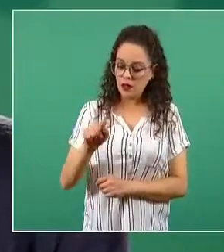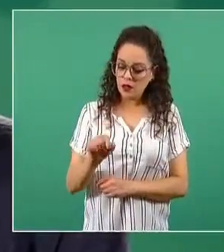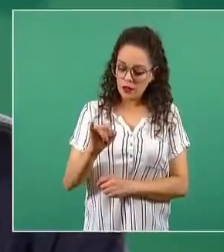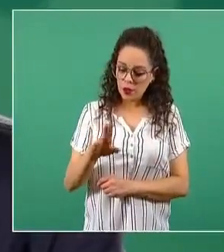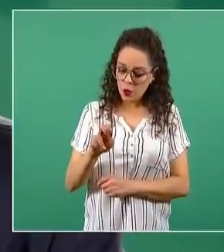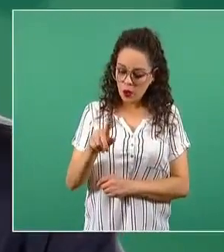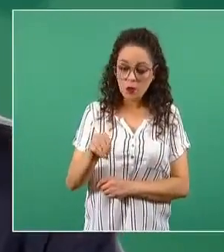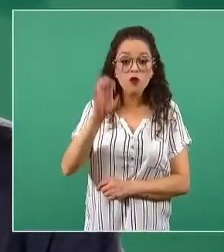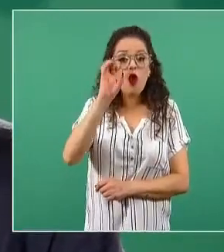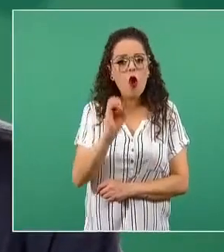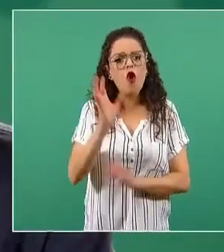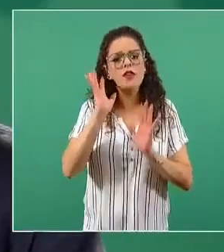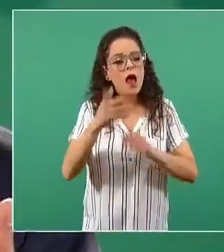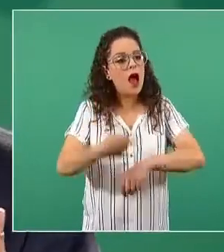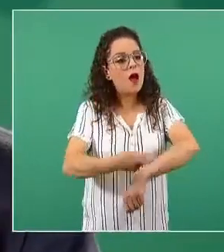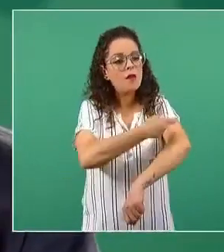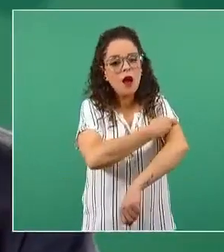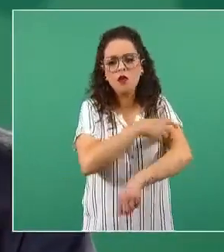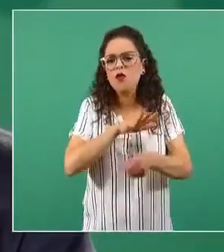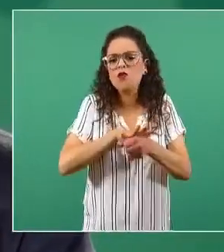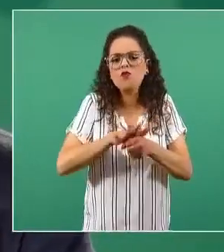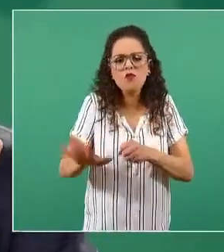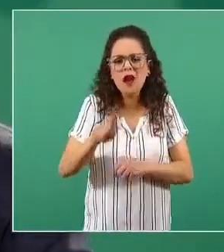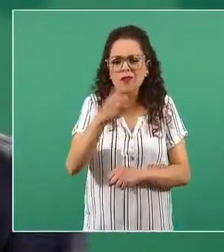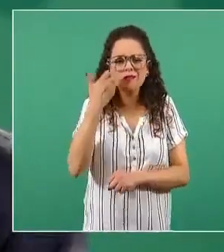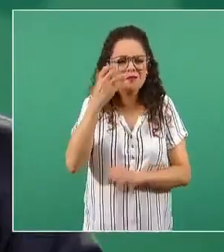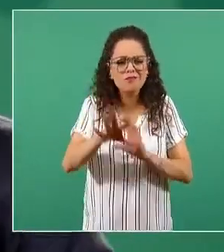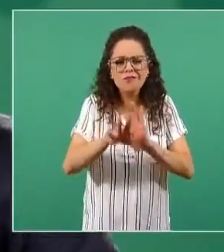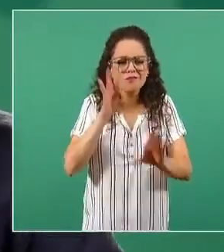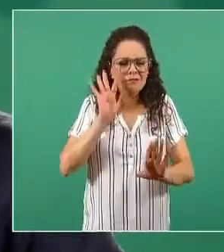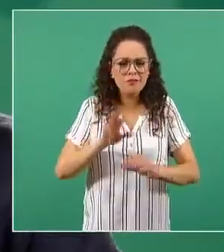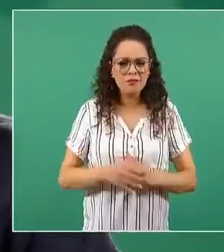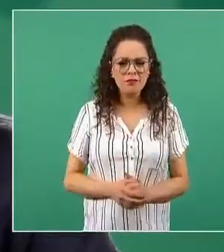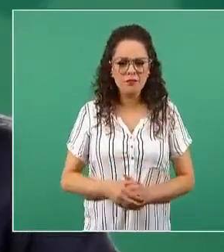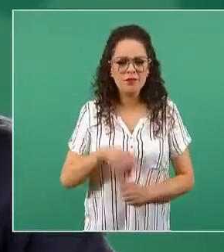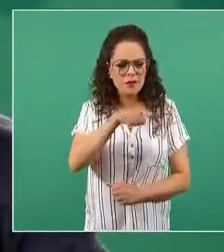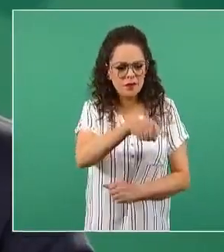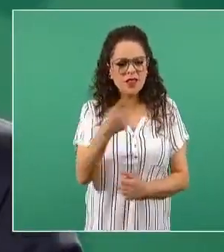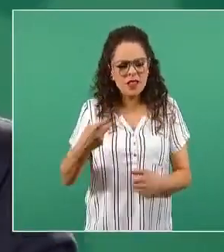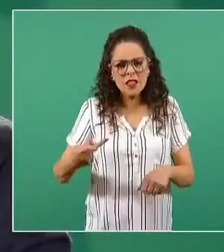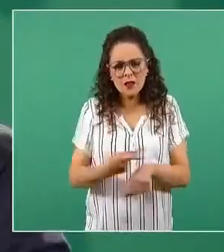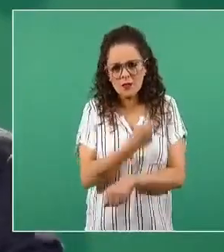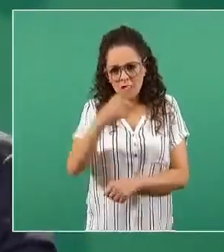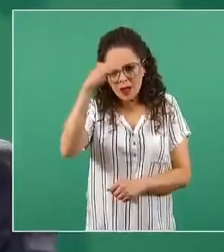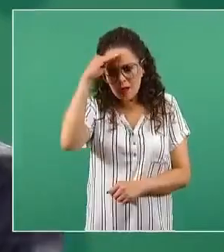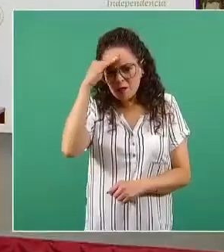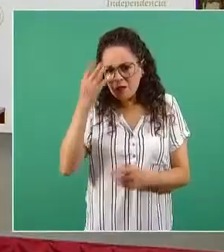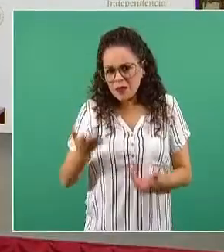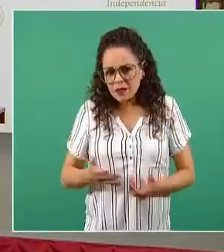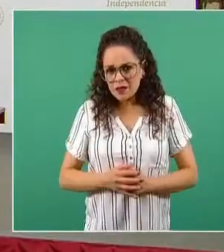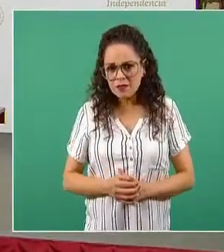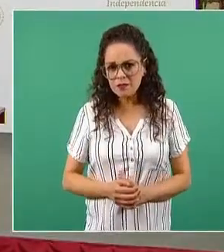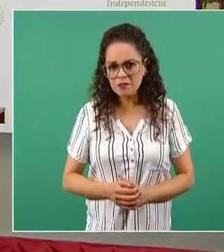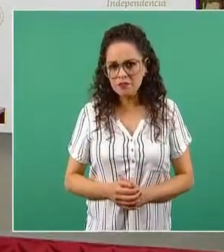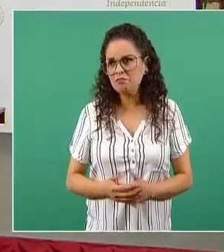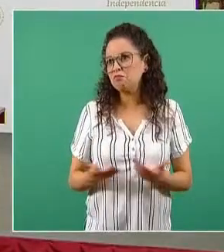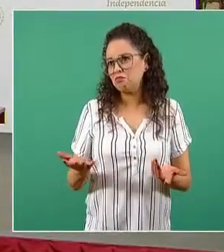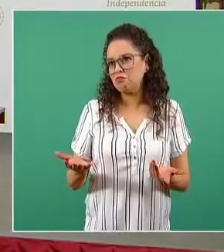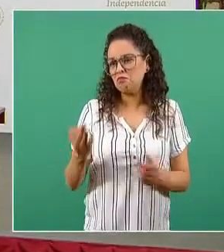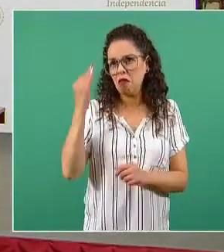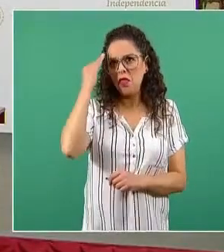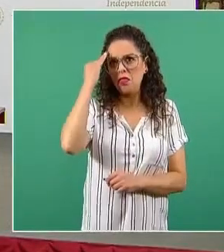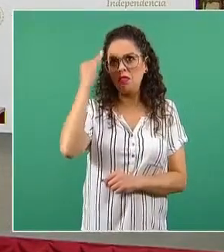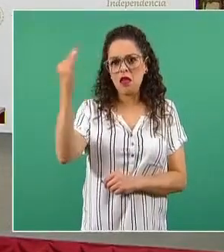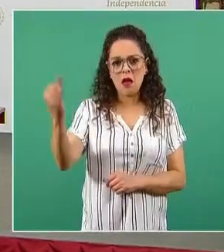vacuna, Sinovac o cualquier otra? ¿Qué esperaría esa persona? Lo que esperaría es que en un tiempo razonable, vamos a